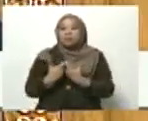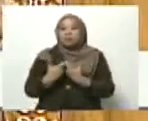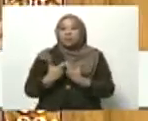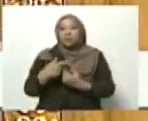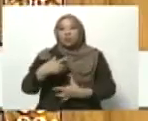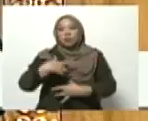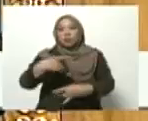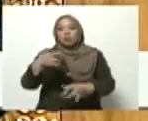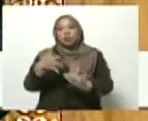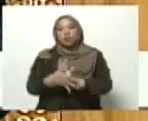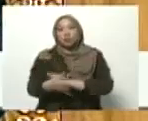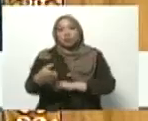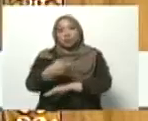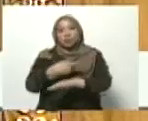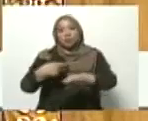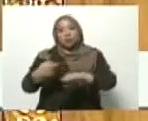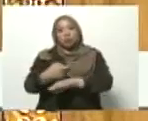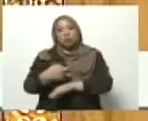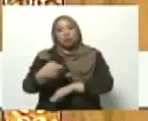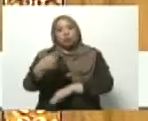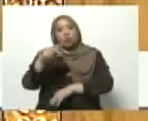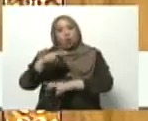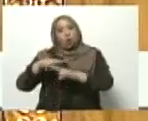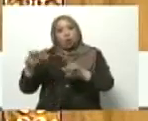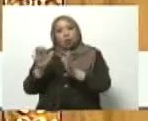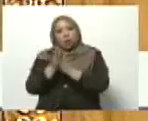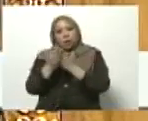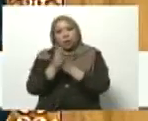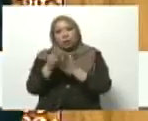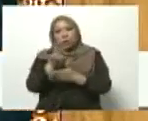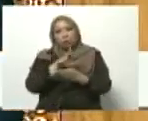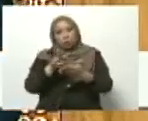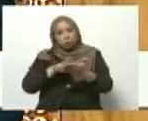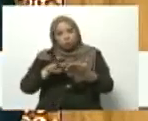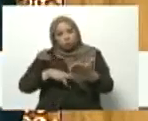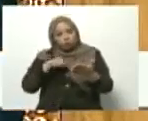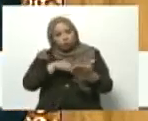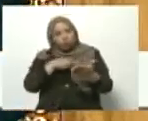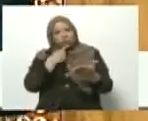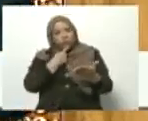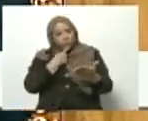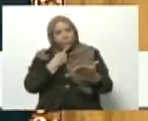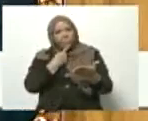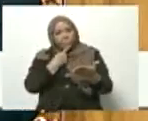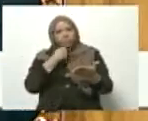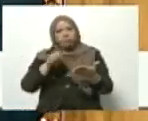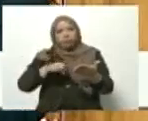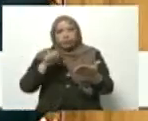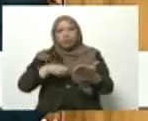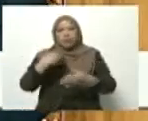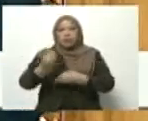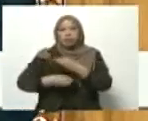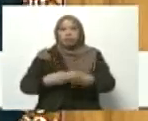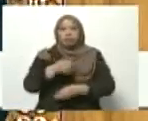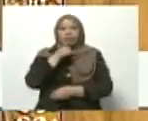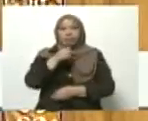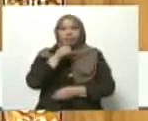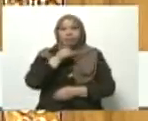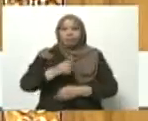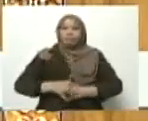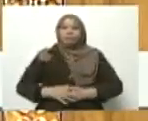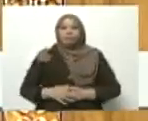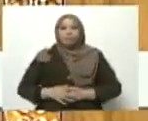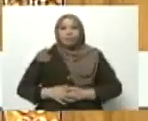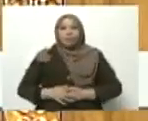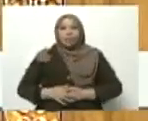interesante es que esto es Gudró, pero conseguimos en el libro de Esper una ratificación de todo lo que viene diciendo cuando Esper cuenta en la reunión